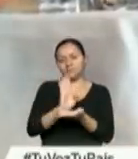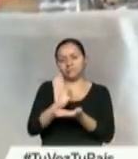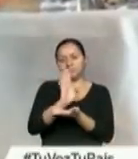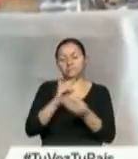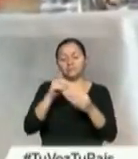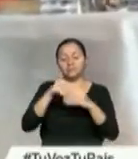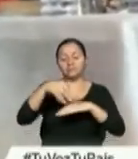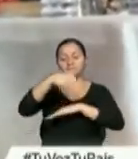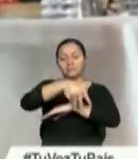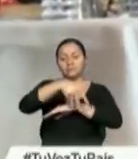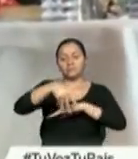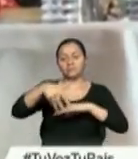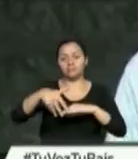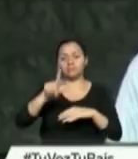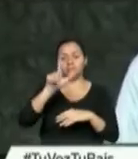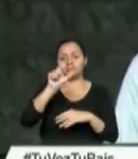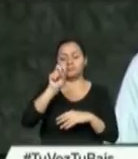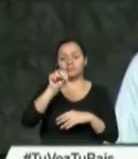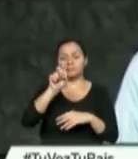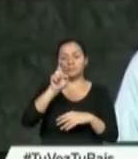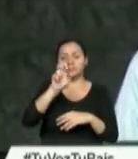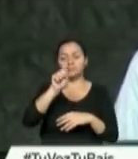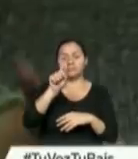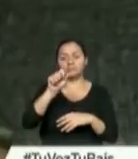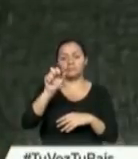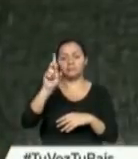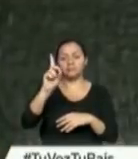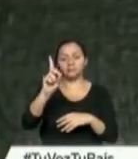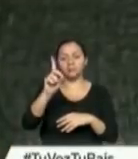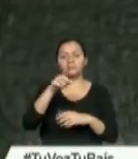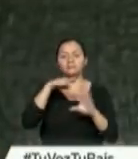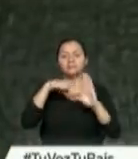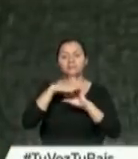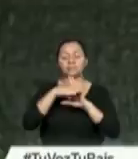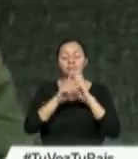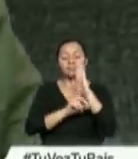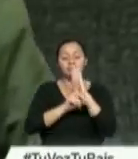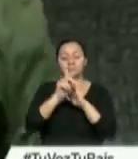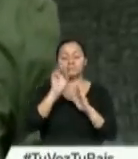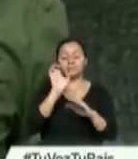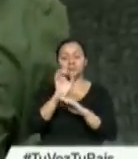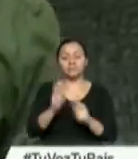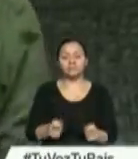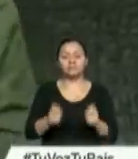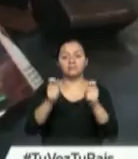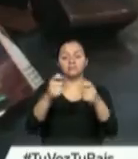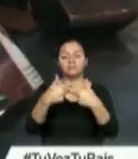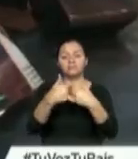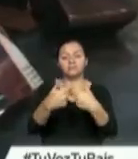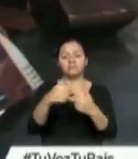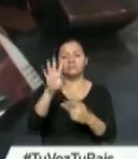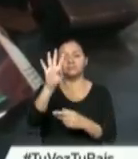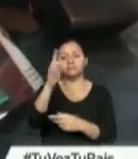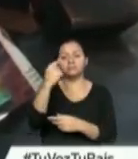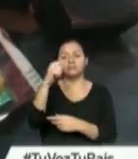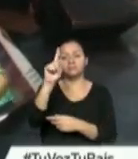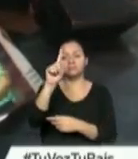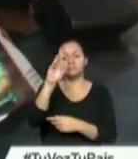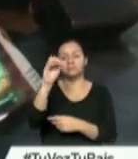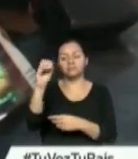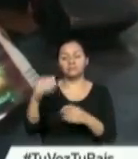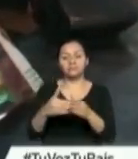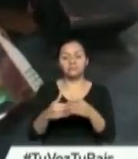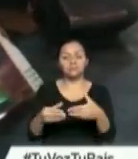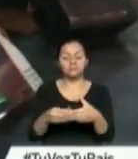la localización Lonarzán de Novol. El Banco de Desarrollo del Ecuador entregó un crédito de 4.1 millones para